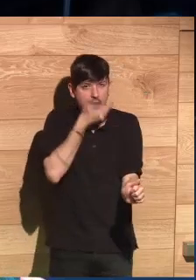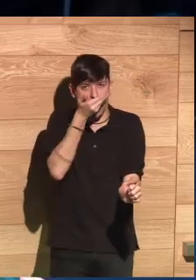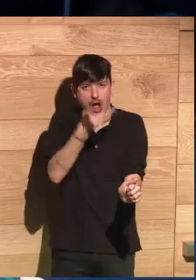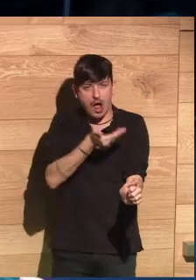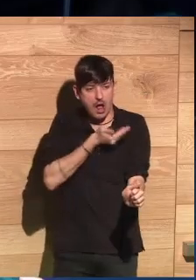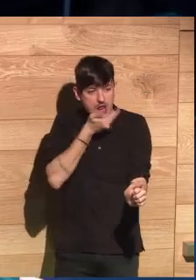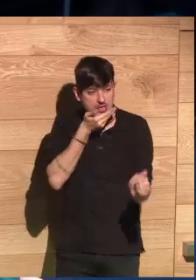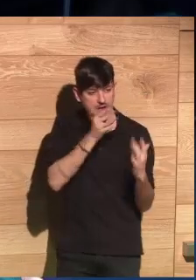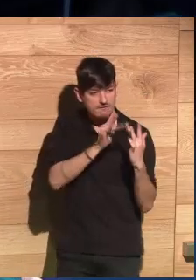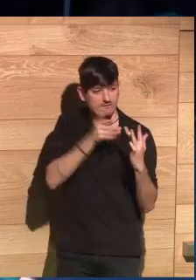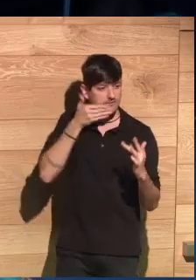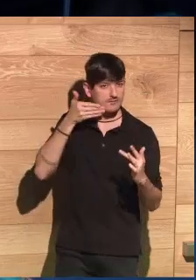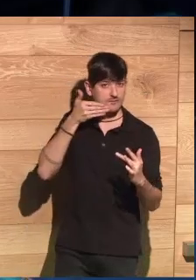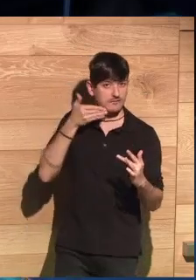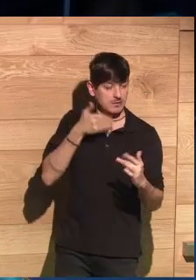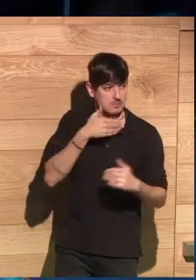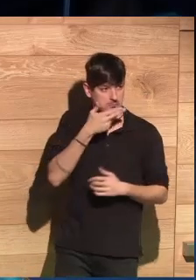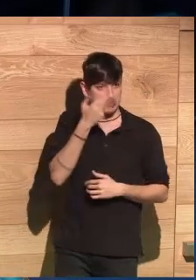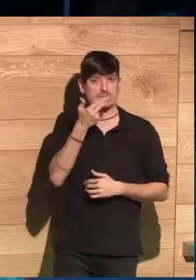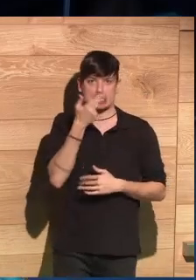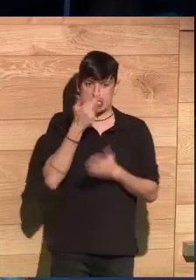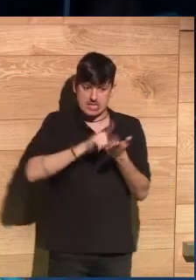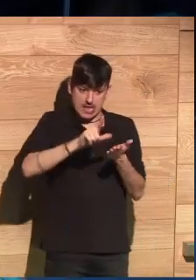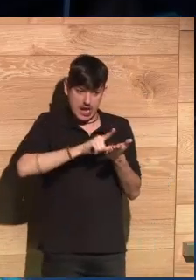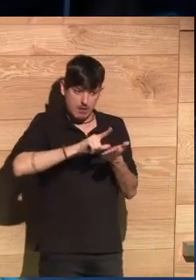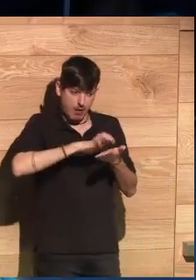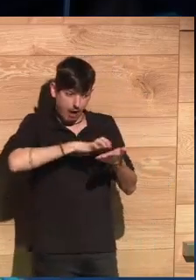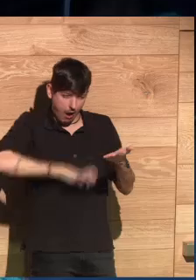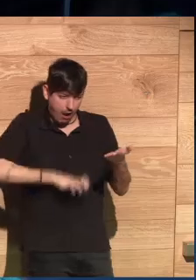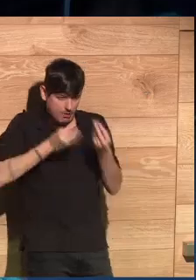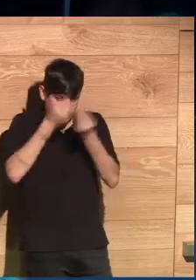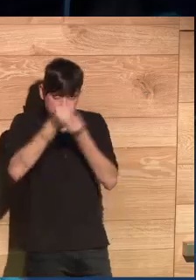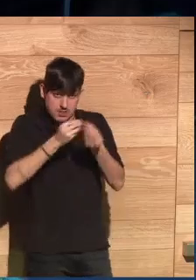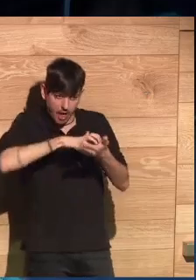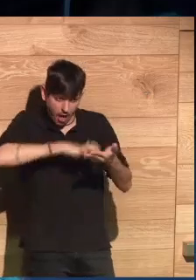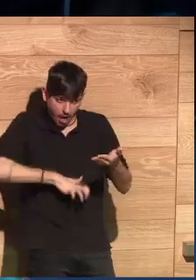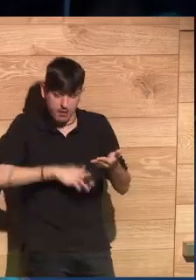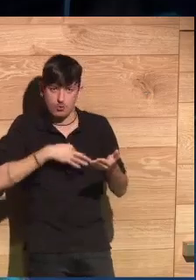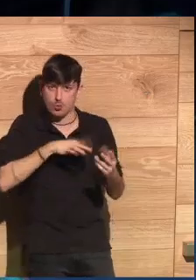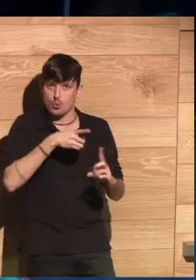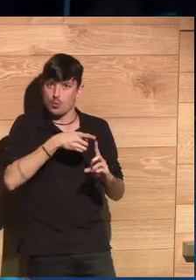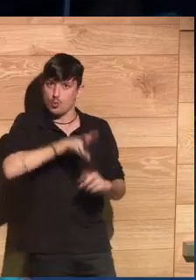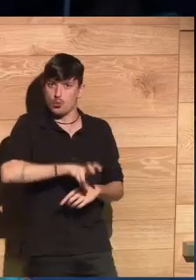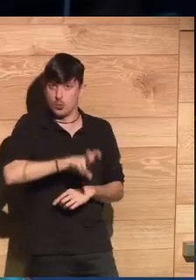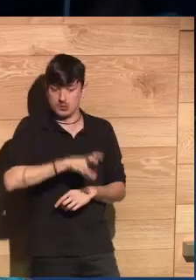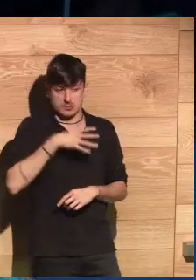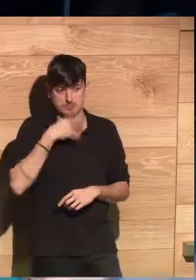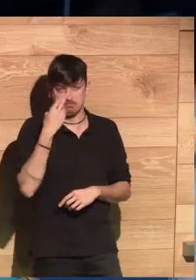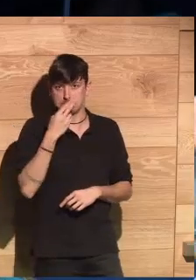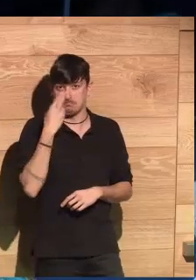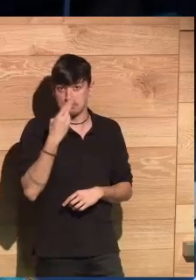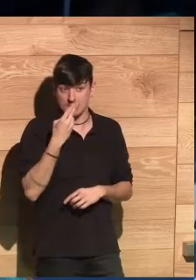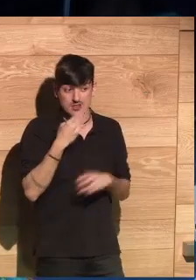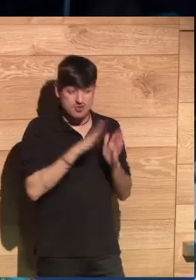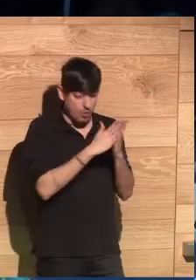esencia que tiene interés literario, que puede servirnos para construir reflexión literaria. Y era un aspecto que me interesaba. En la